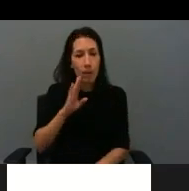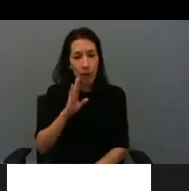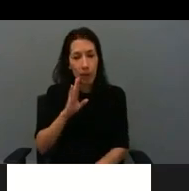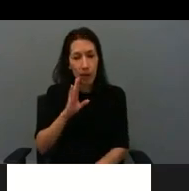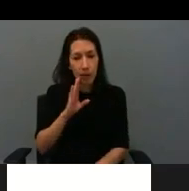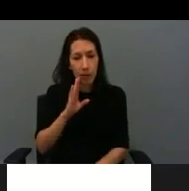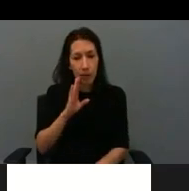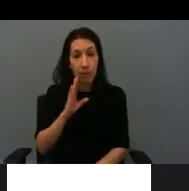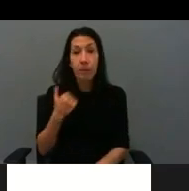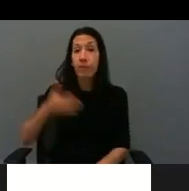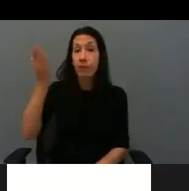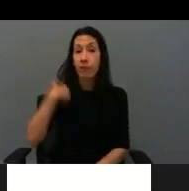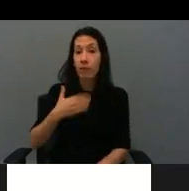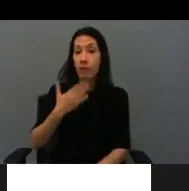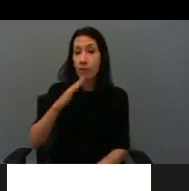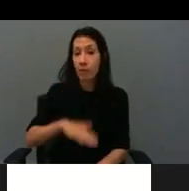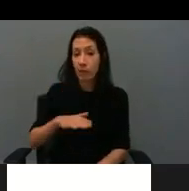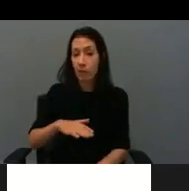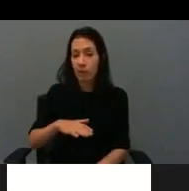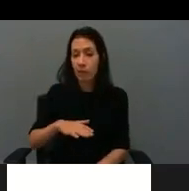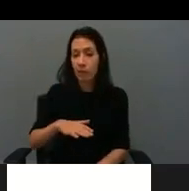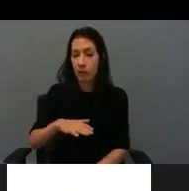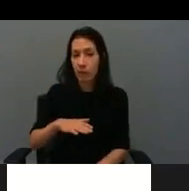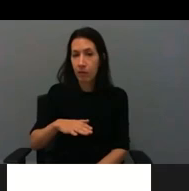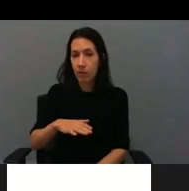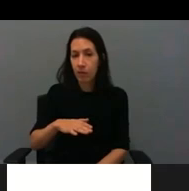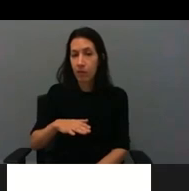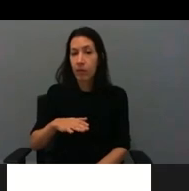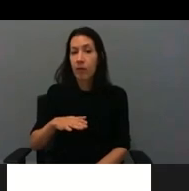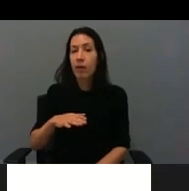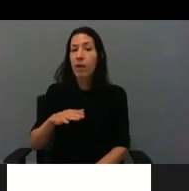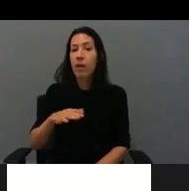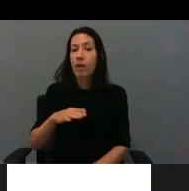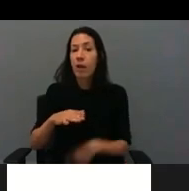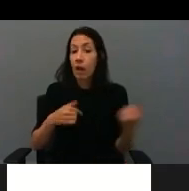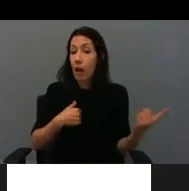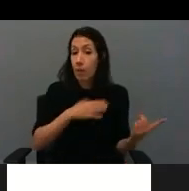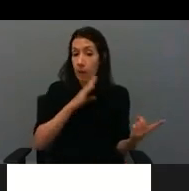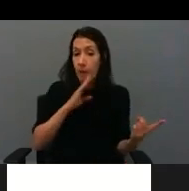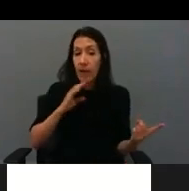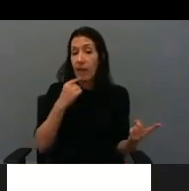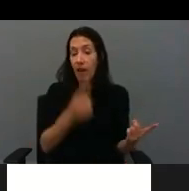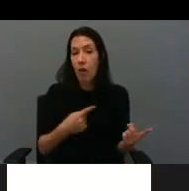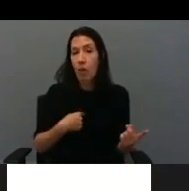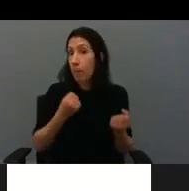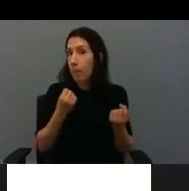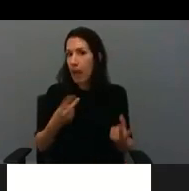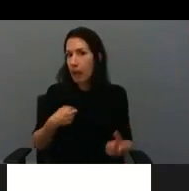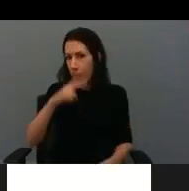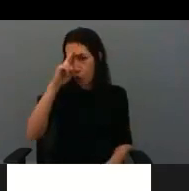la niña era muy pequeña, le dijeron que para qué se preocupaba si estos niños no duraban mucho. Y mi madre fue la que dijo que